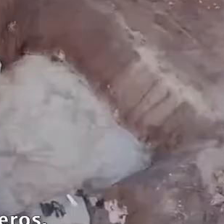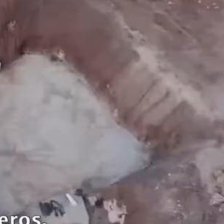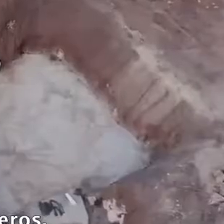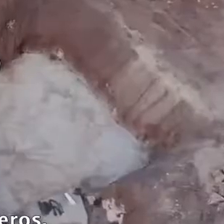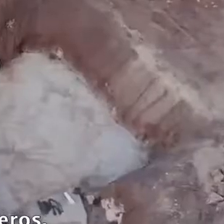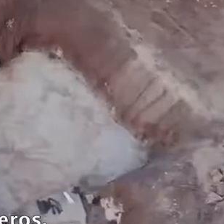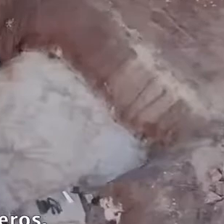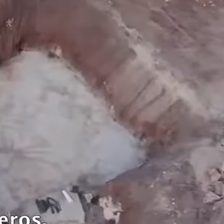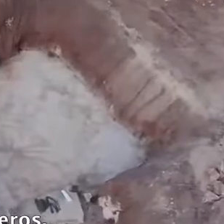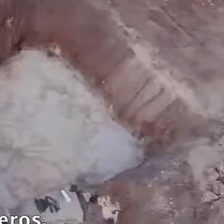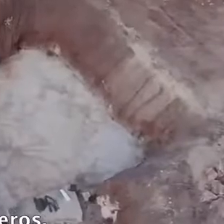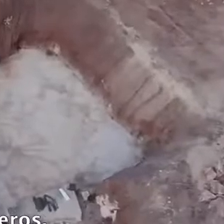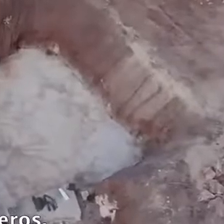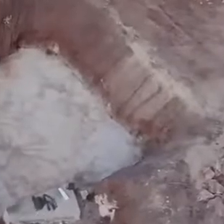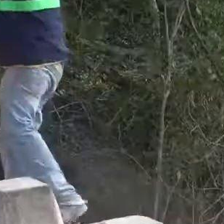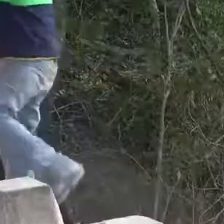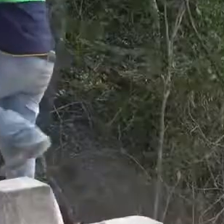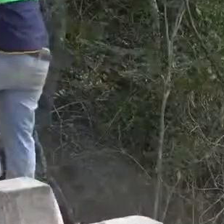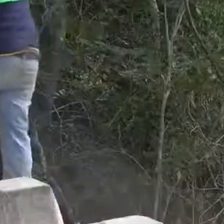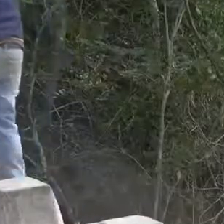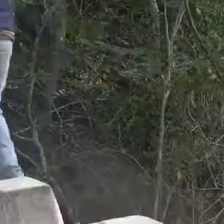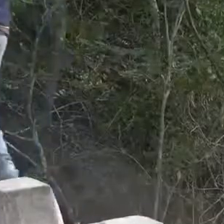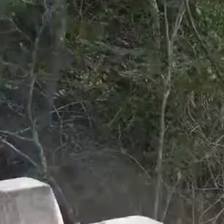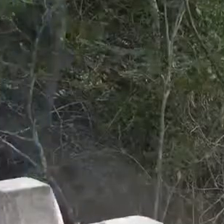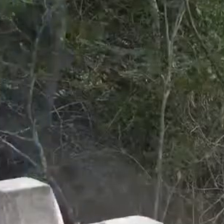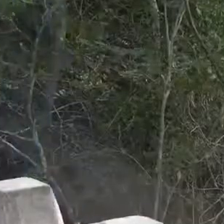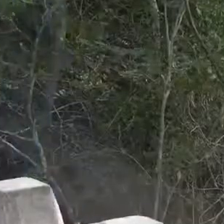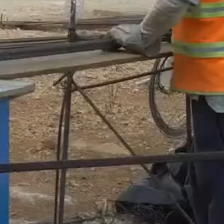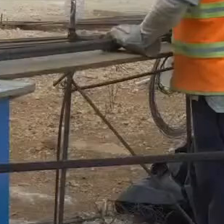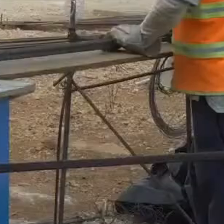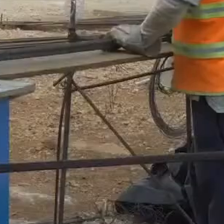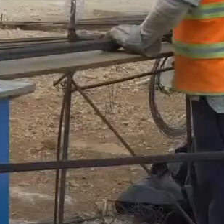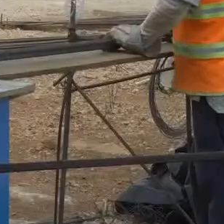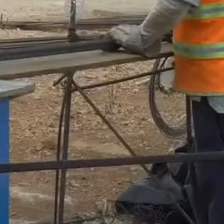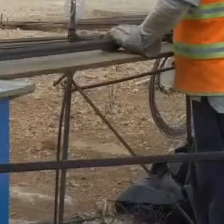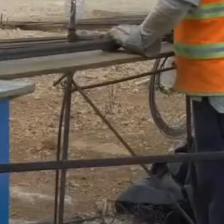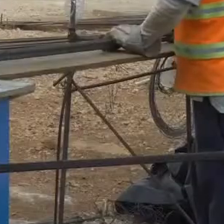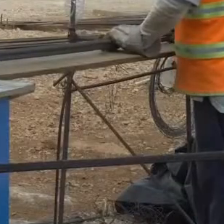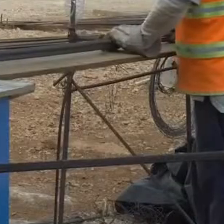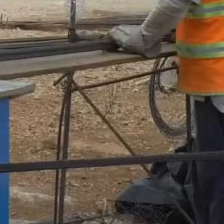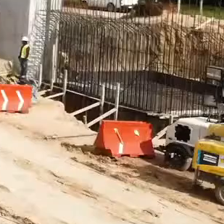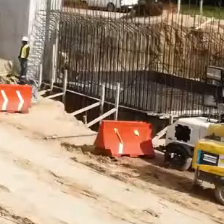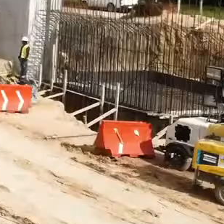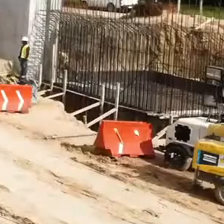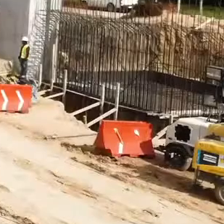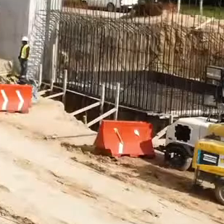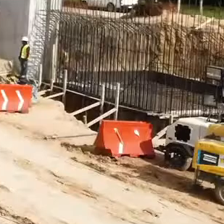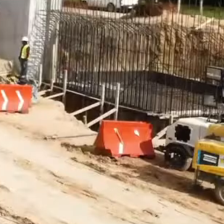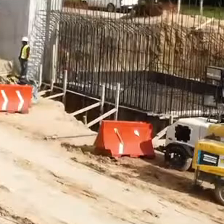pasos vehiculares y ganaderos. Al día de hoy, los empleos en los cuatro tramos ascienden a